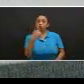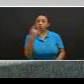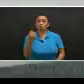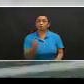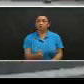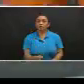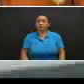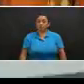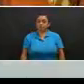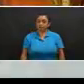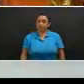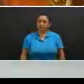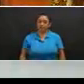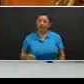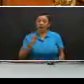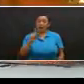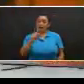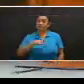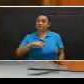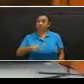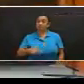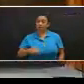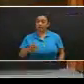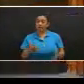Entonces, ese sería el equilibrio.